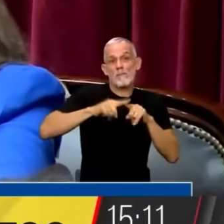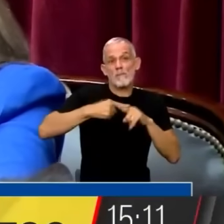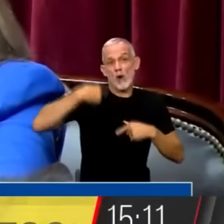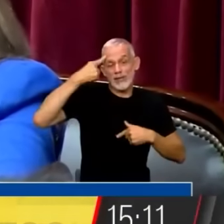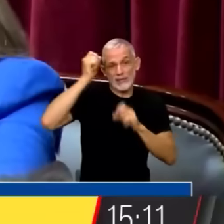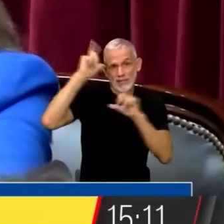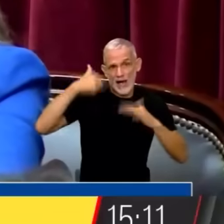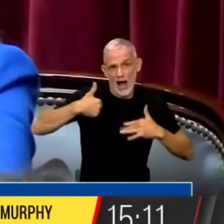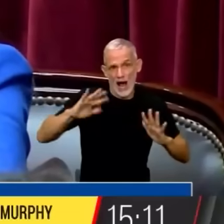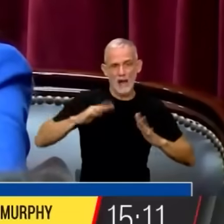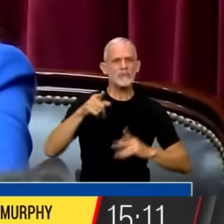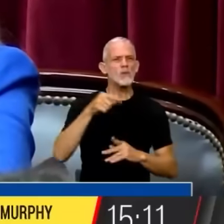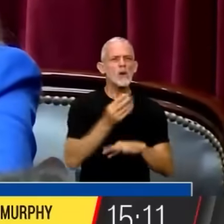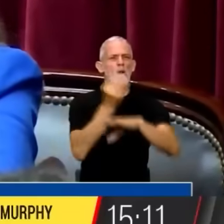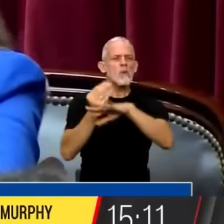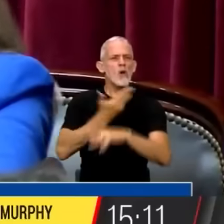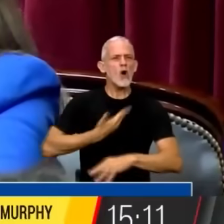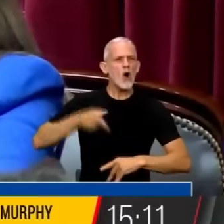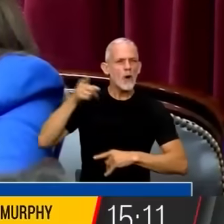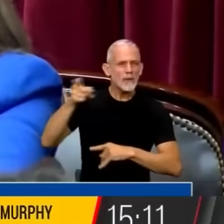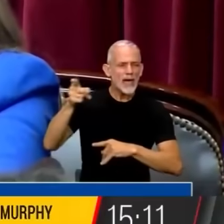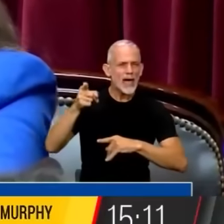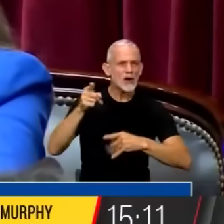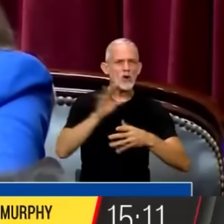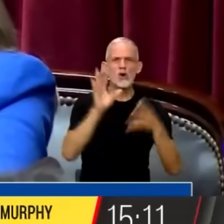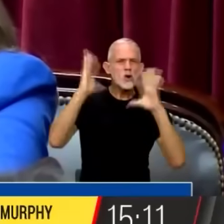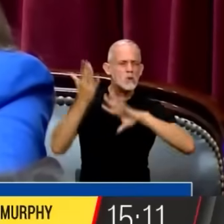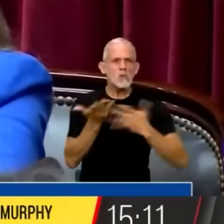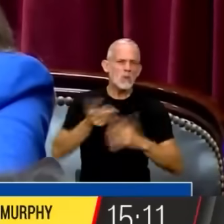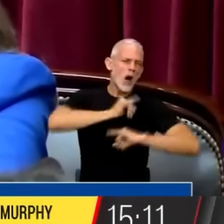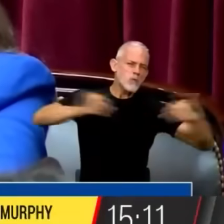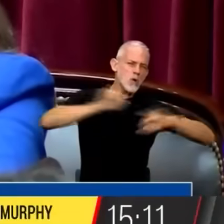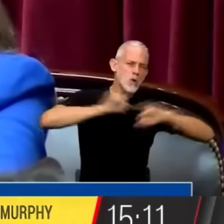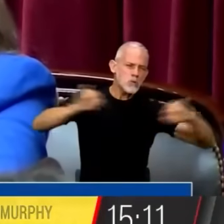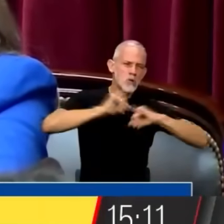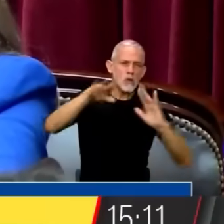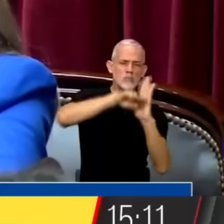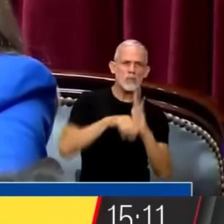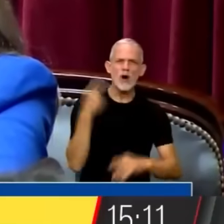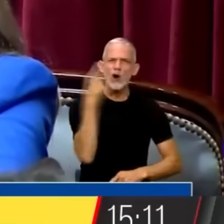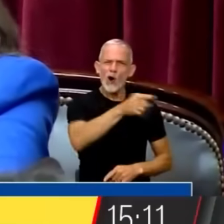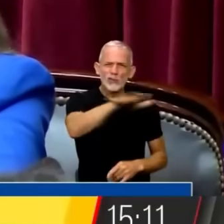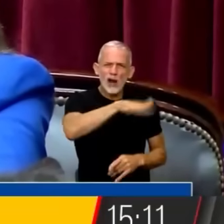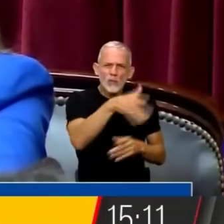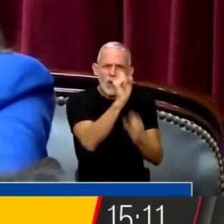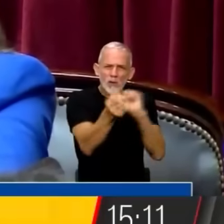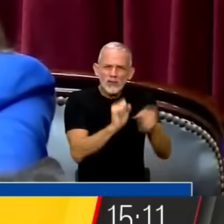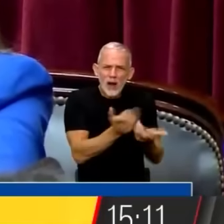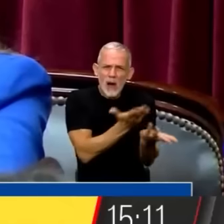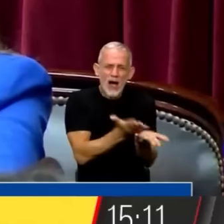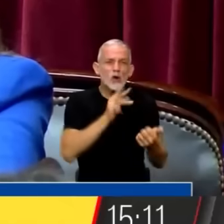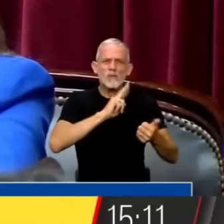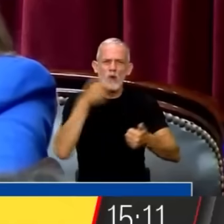política. Está por asumir un gobierno que no para de anunciar medidas contra el pueblo trabajador,